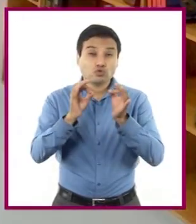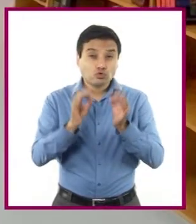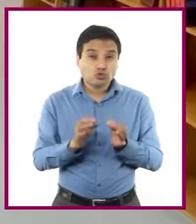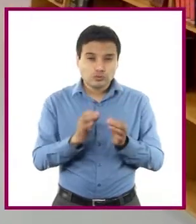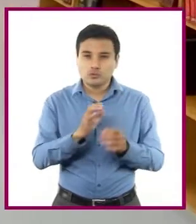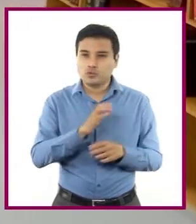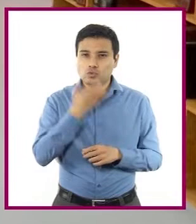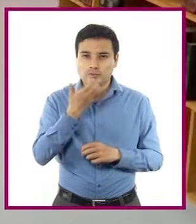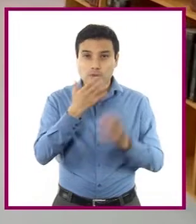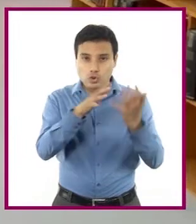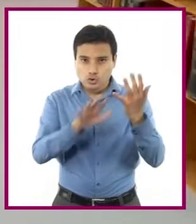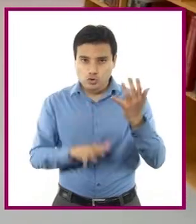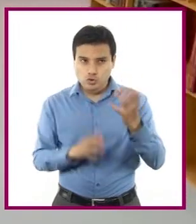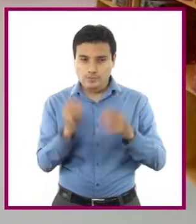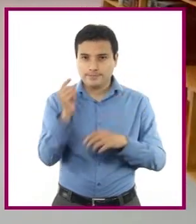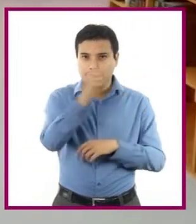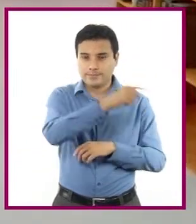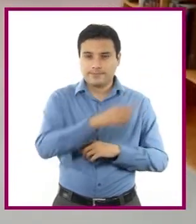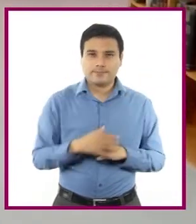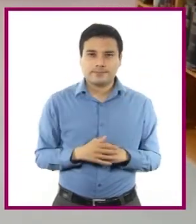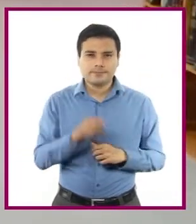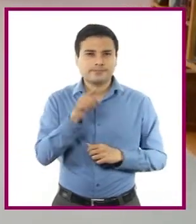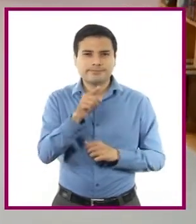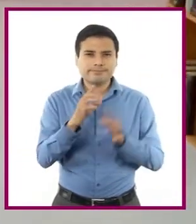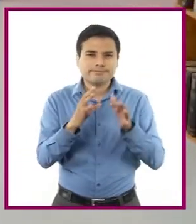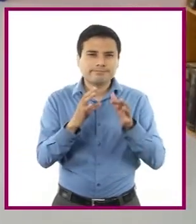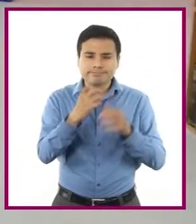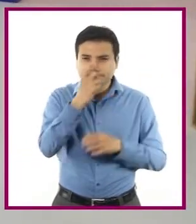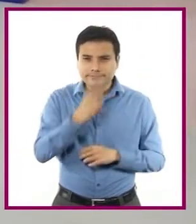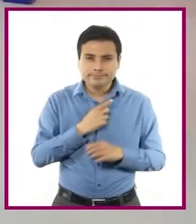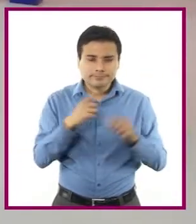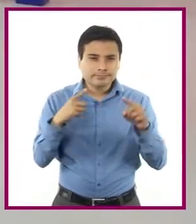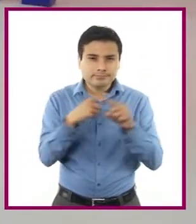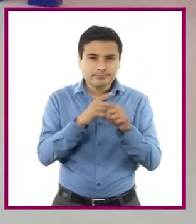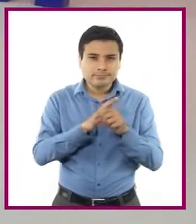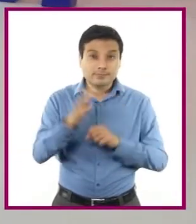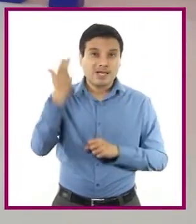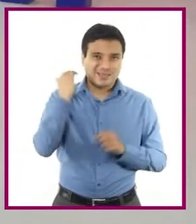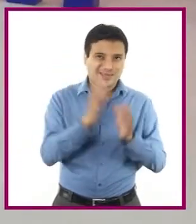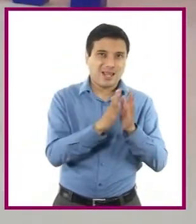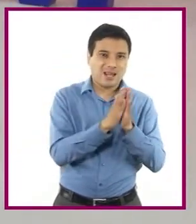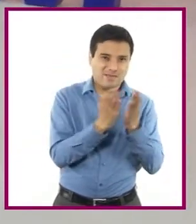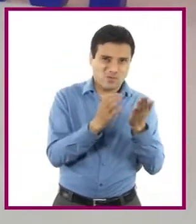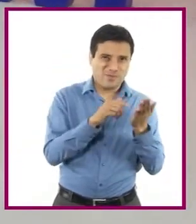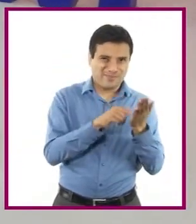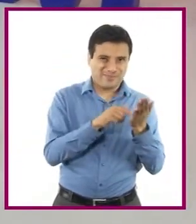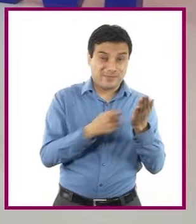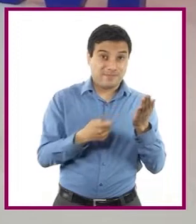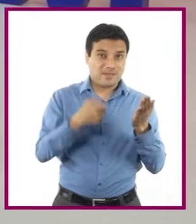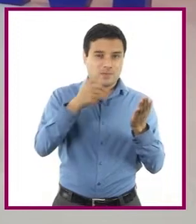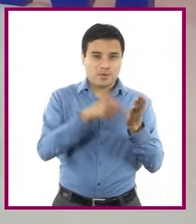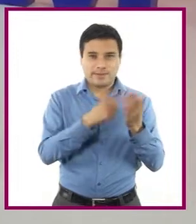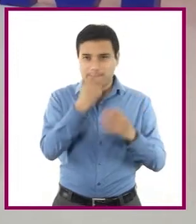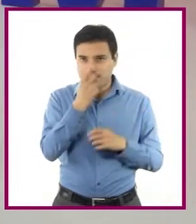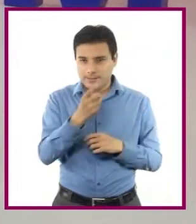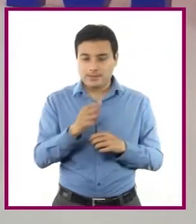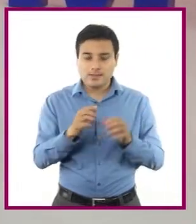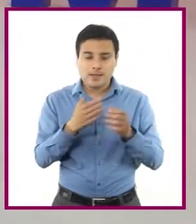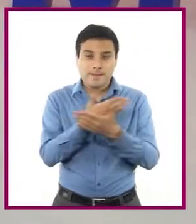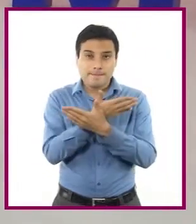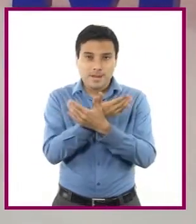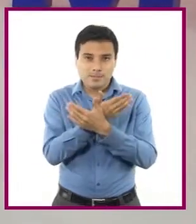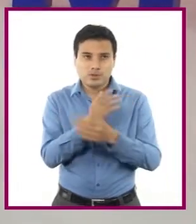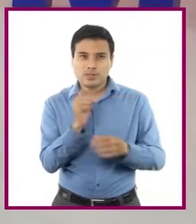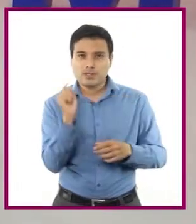frío. ¿Qué aspectos fueron los que encontraste contradictorios? En la primera información que revisamos, dice que las mariposas hacen